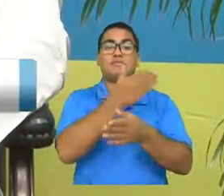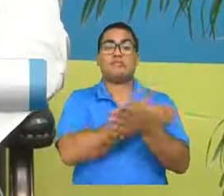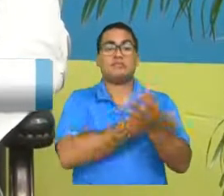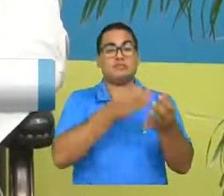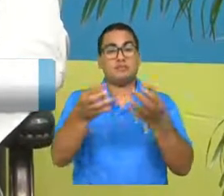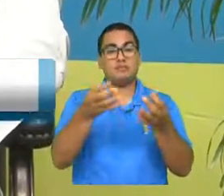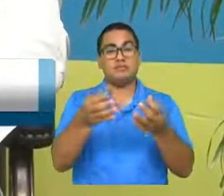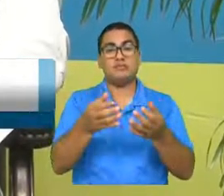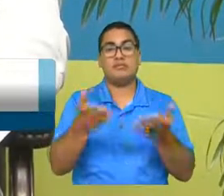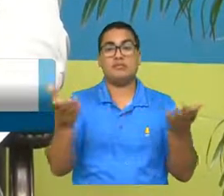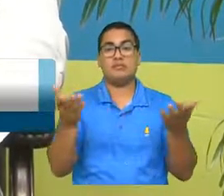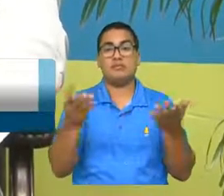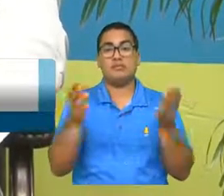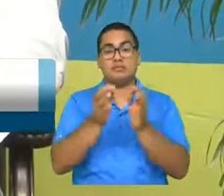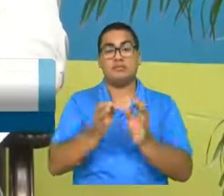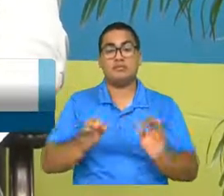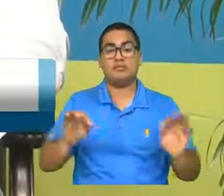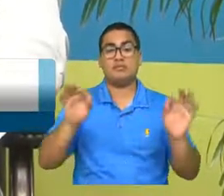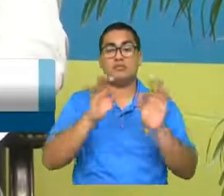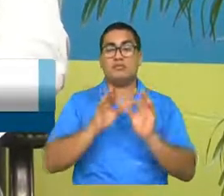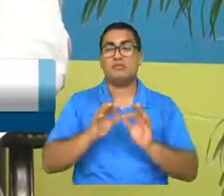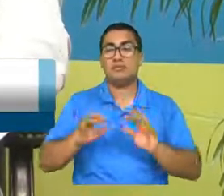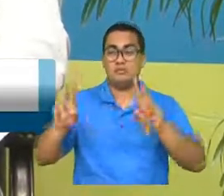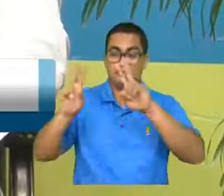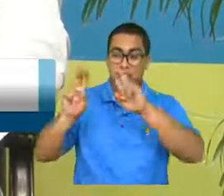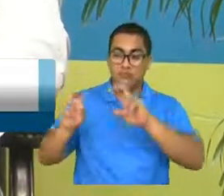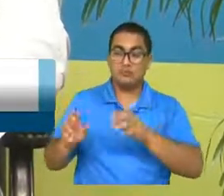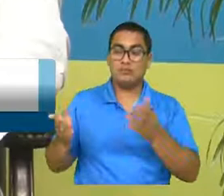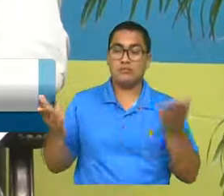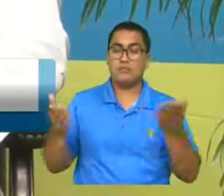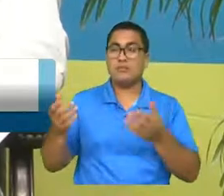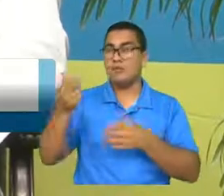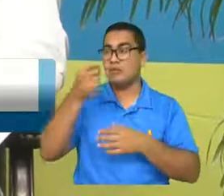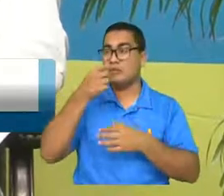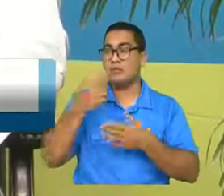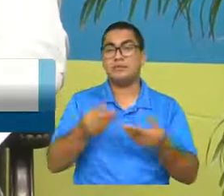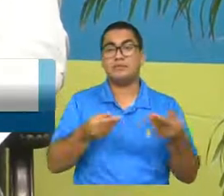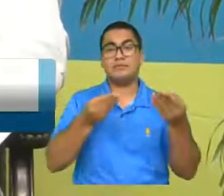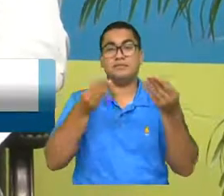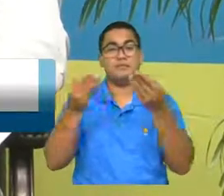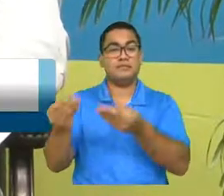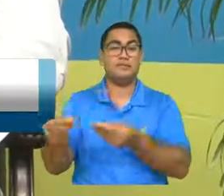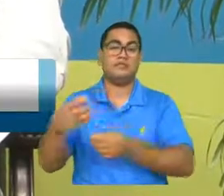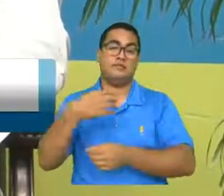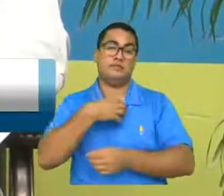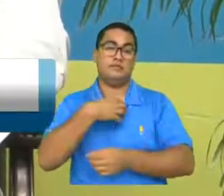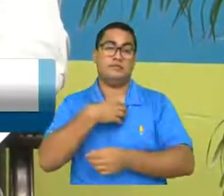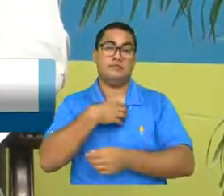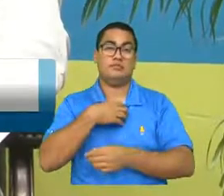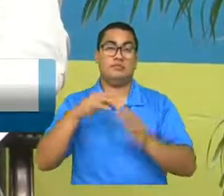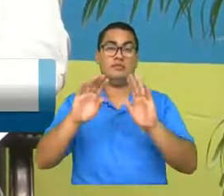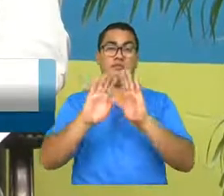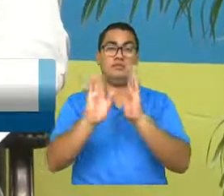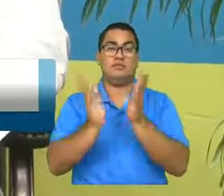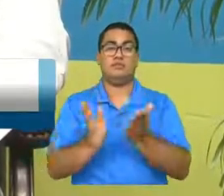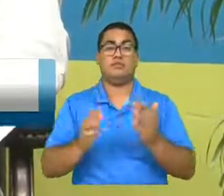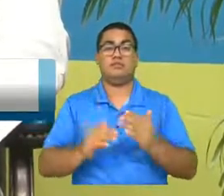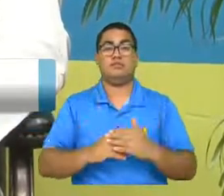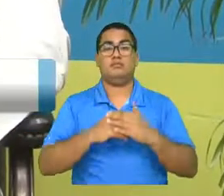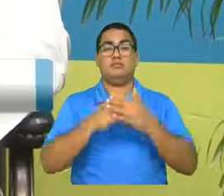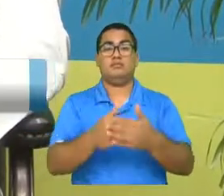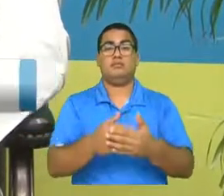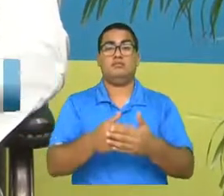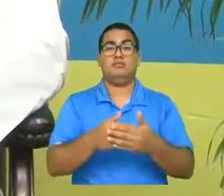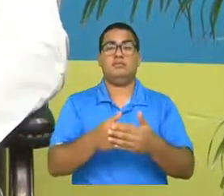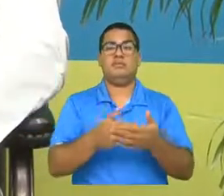es examinada inmediatamente y recibirá el tratamiento correspondiente para ella como embarazada y así evitar